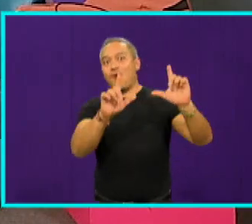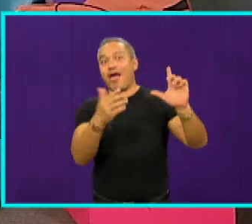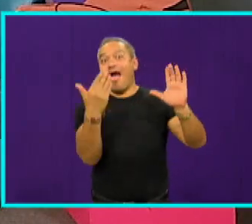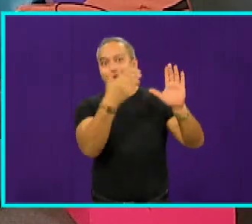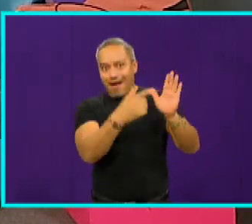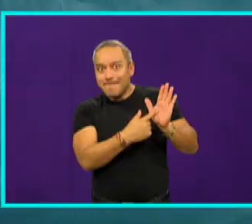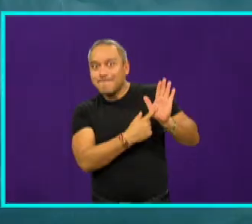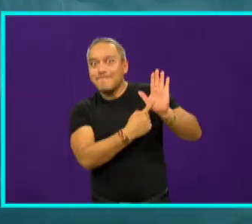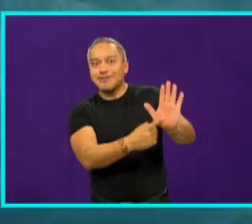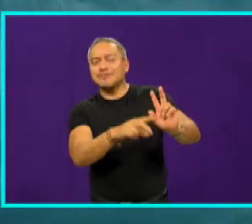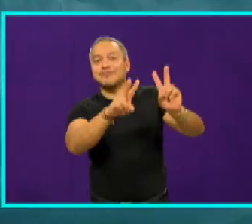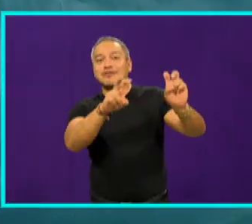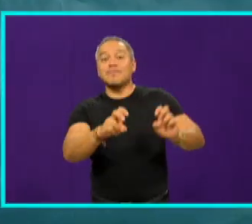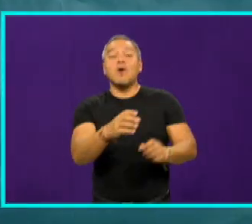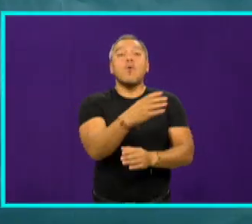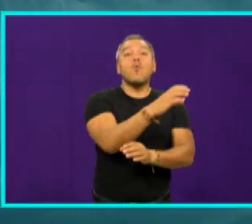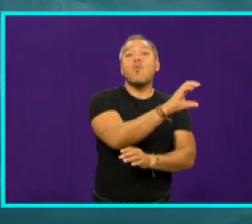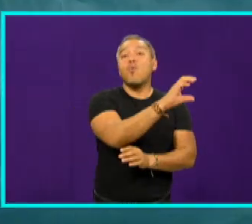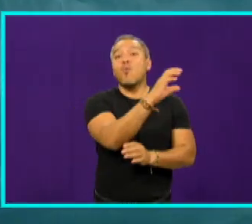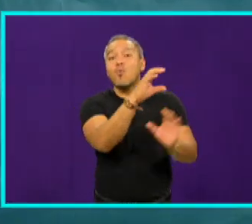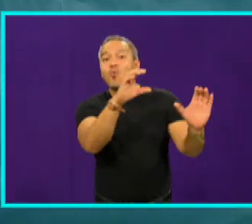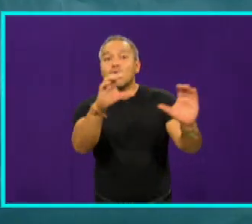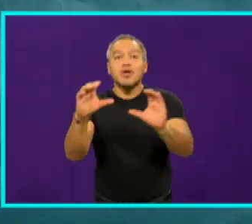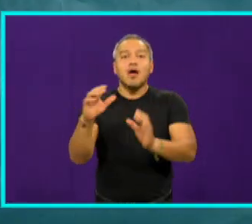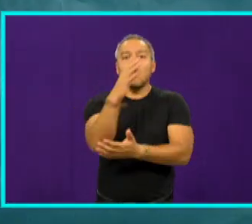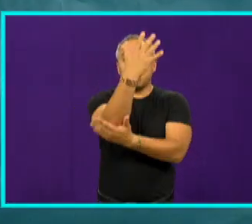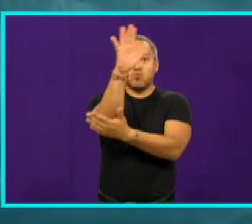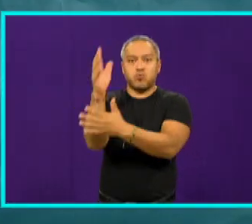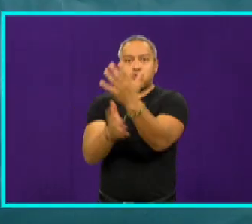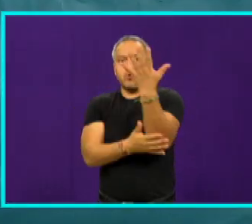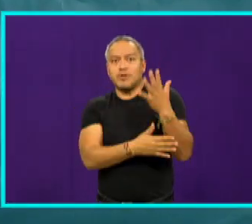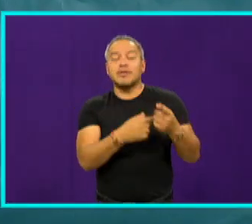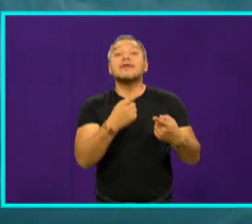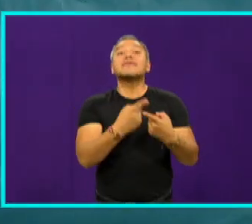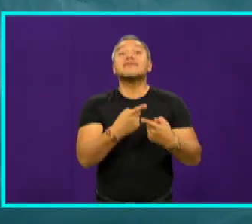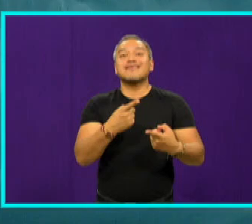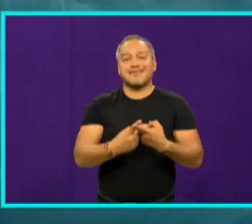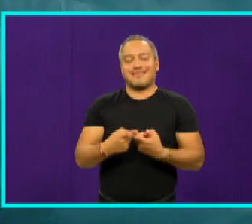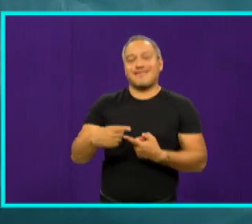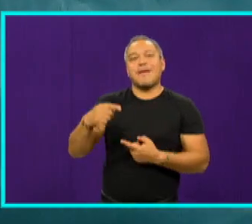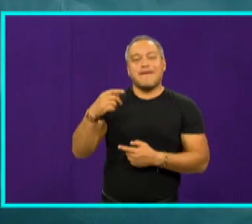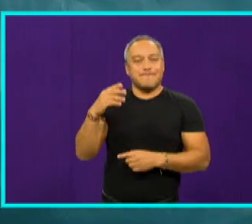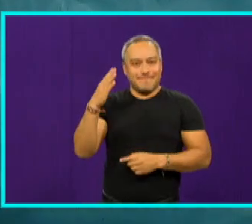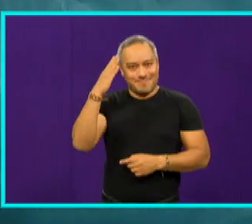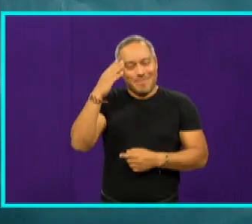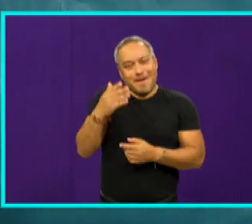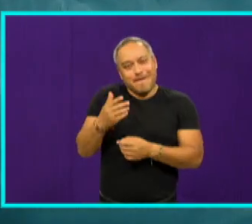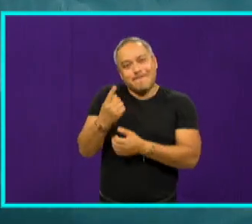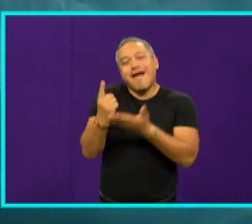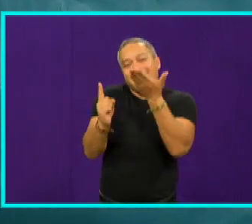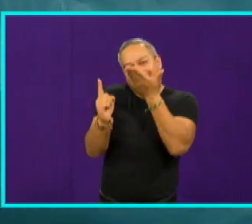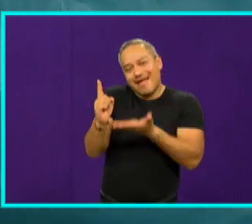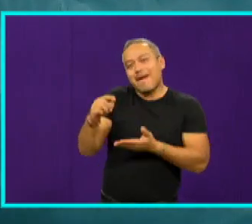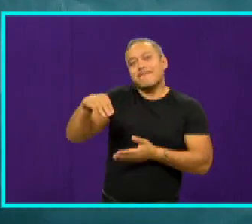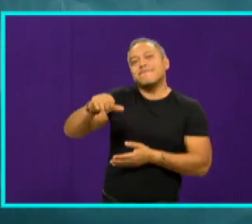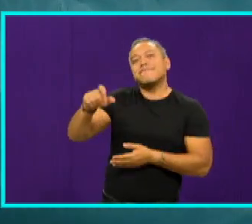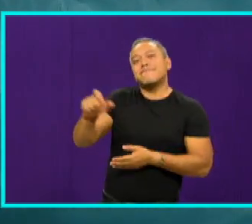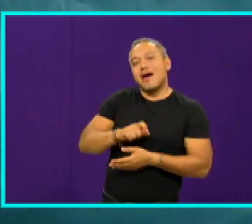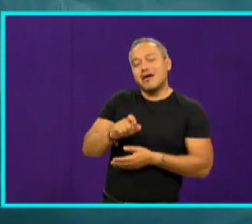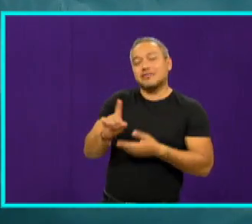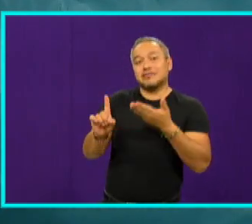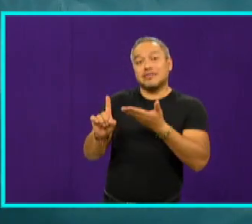El Cuidado del Bosque. La hizo nuestro querido amigo Max. Max, que es hijo de nuestra